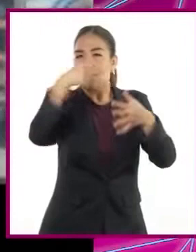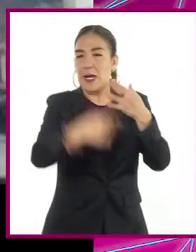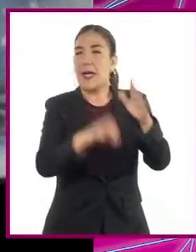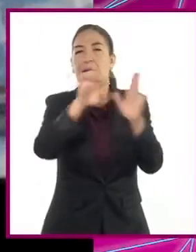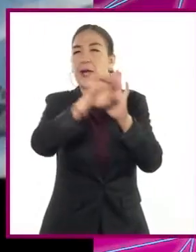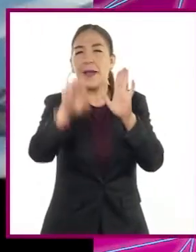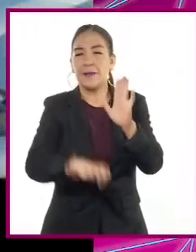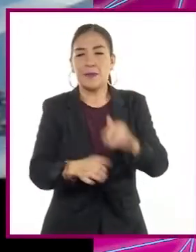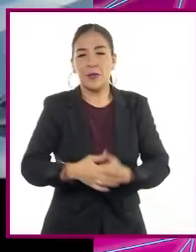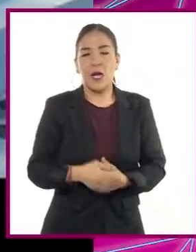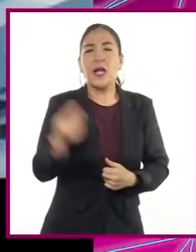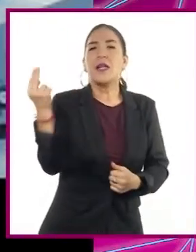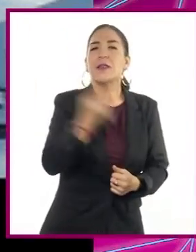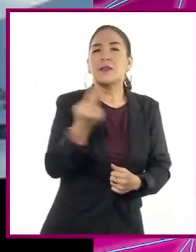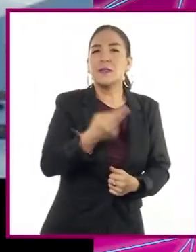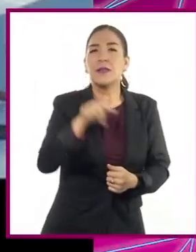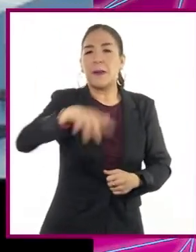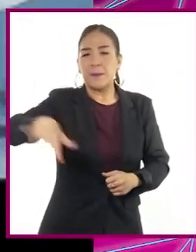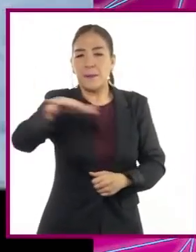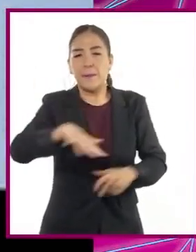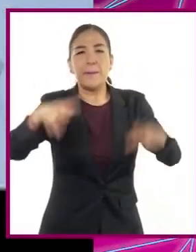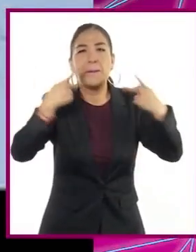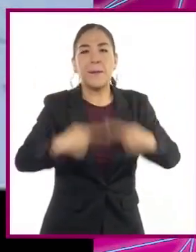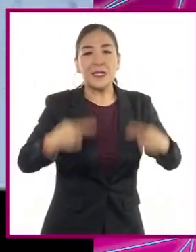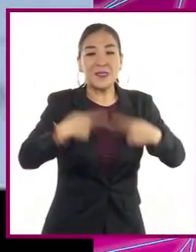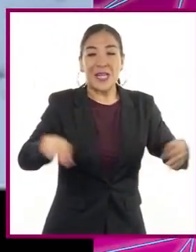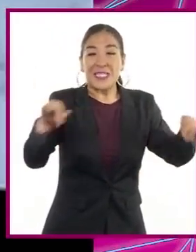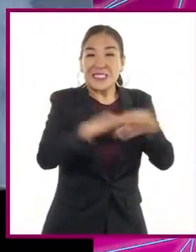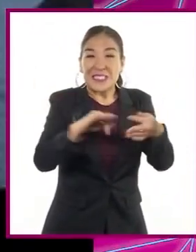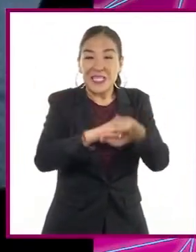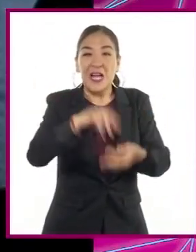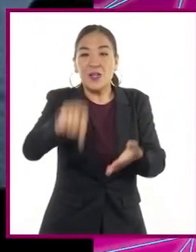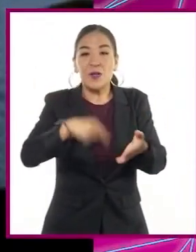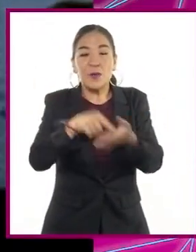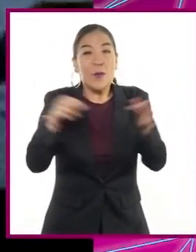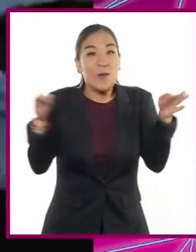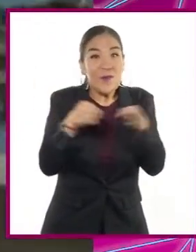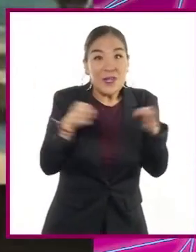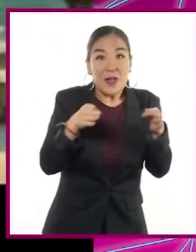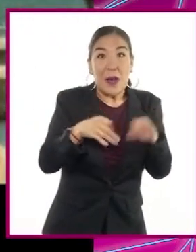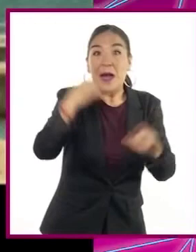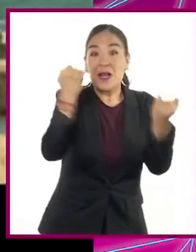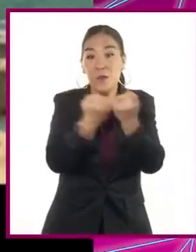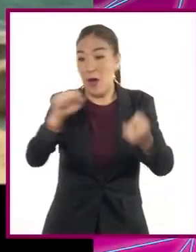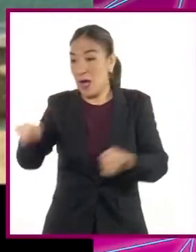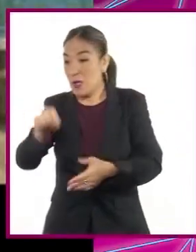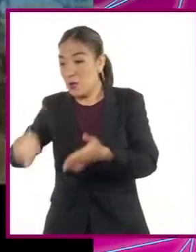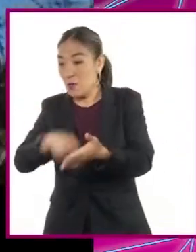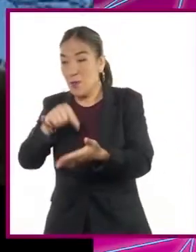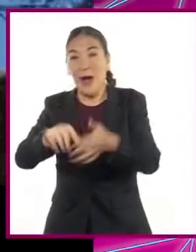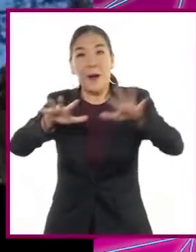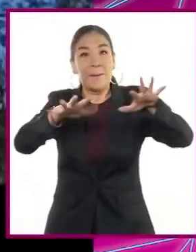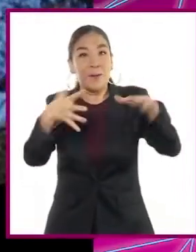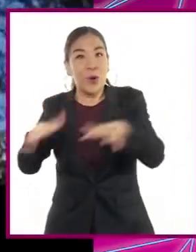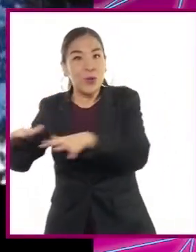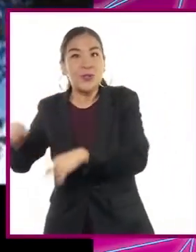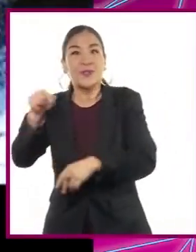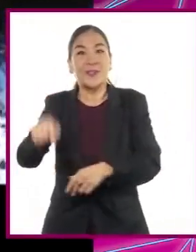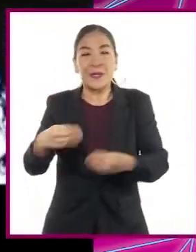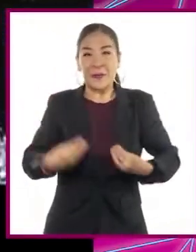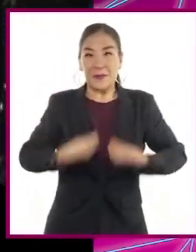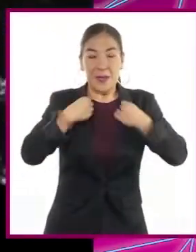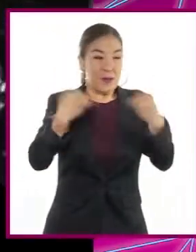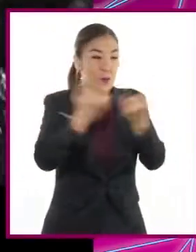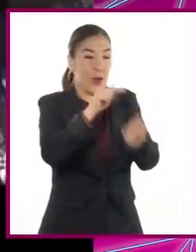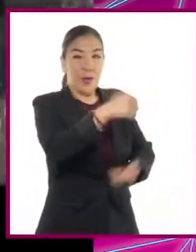ejemplo, las necesidades de una persona que vive cerca de los polos no son las mismas que una que vive en la costa o en el bosque. En el